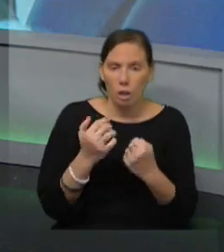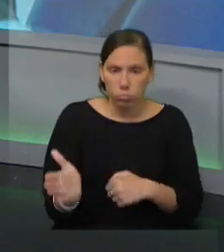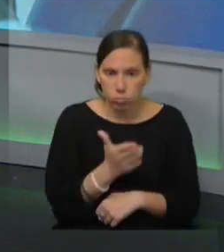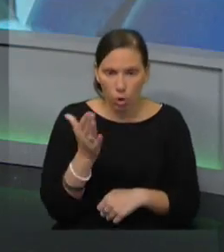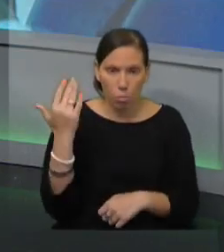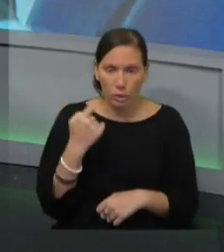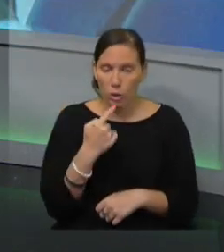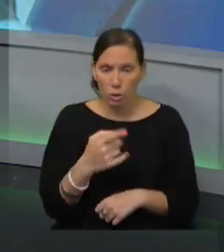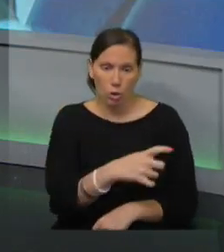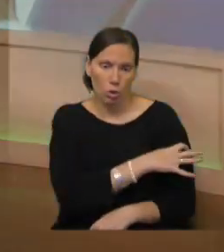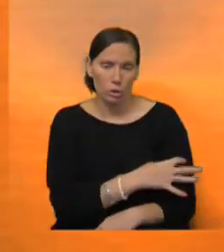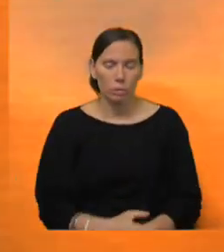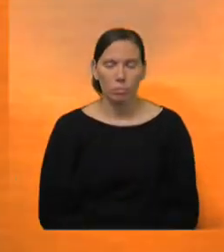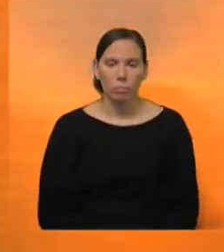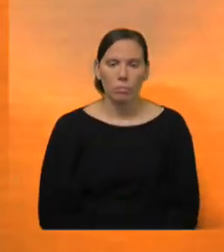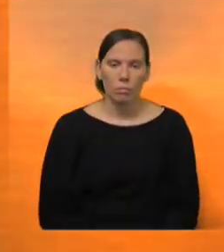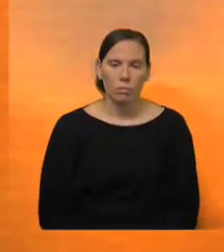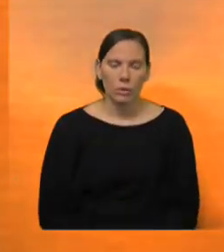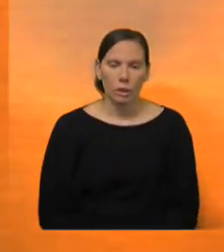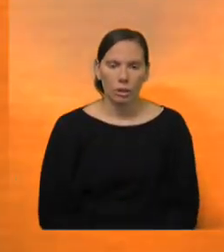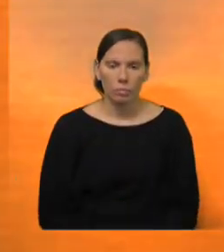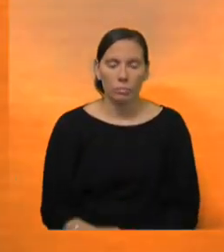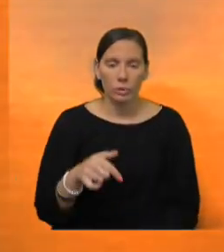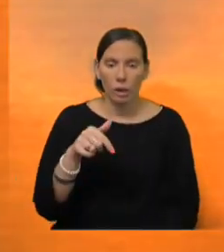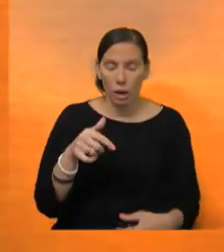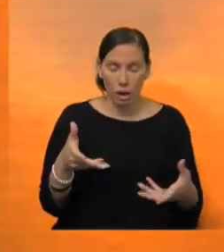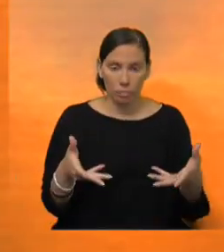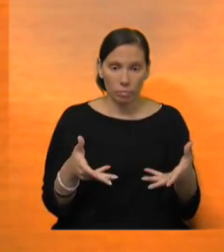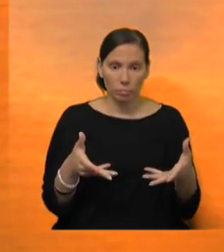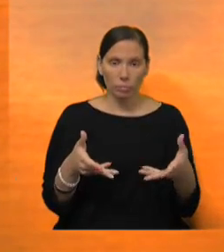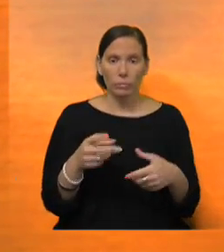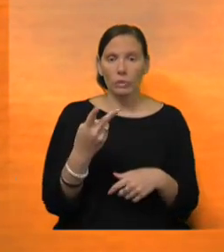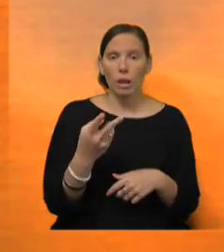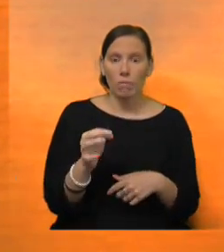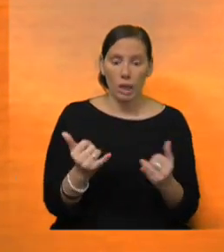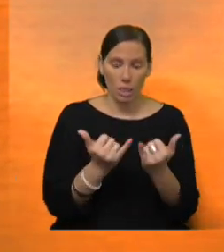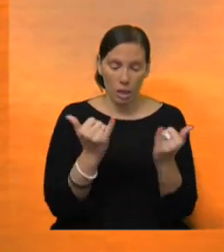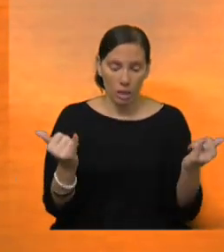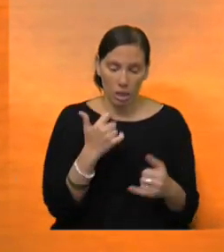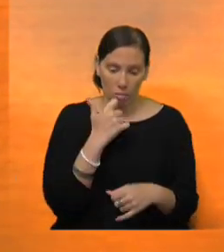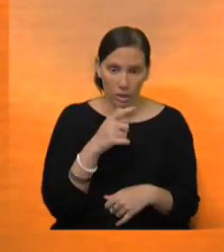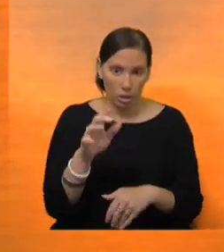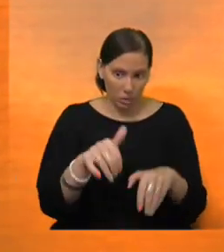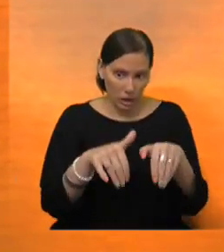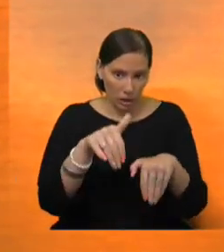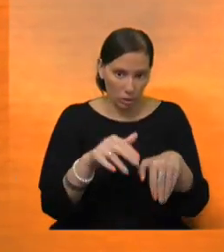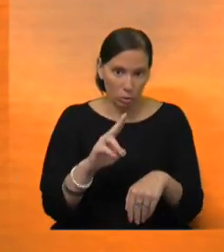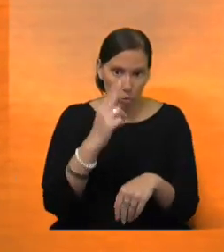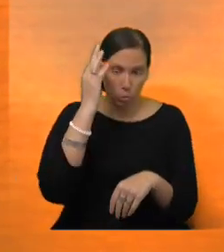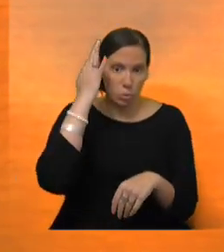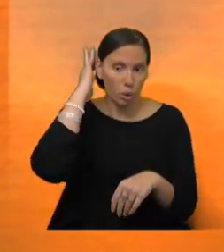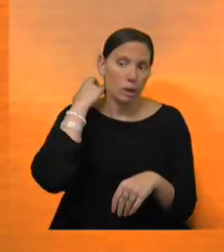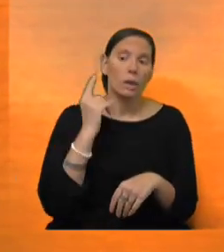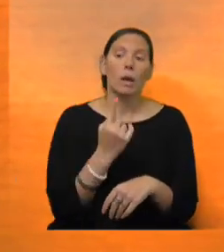candidato del frente amplio Hoy estamos a a 20 días de las elecciones en Uruguay de la primer